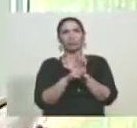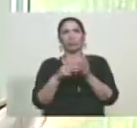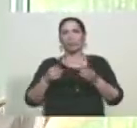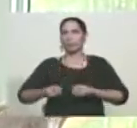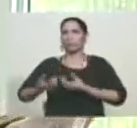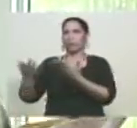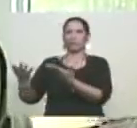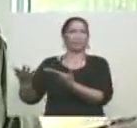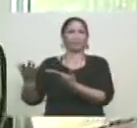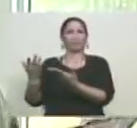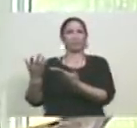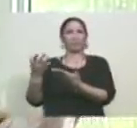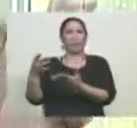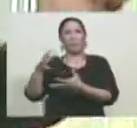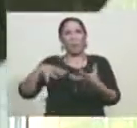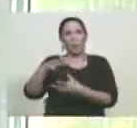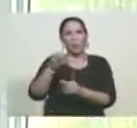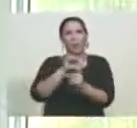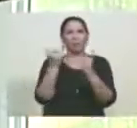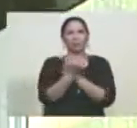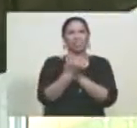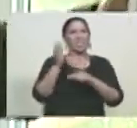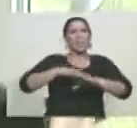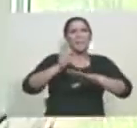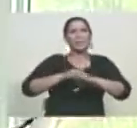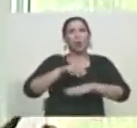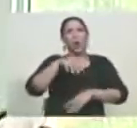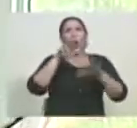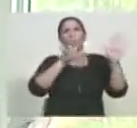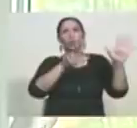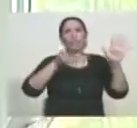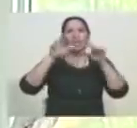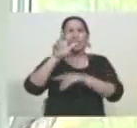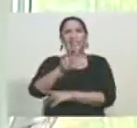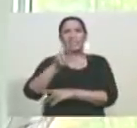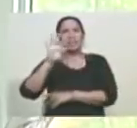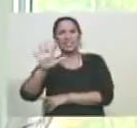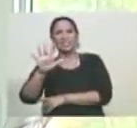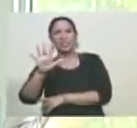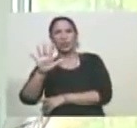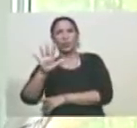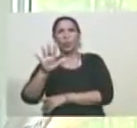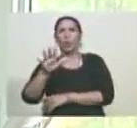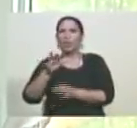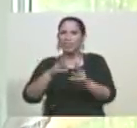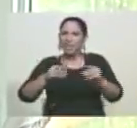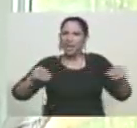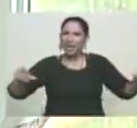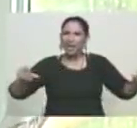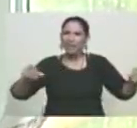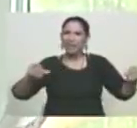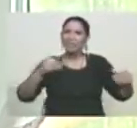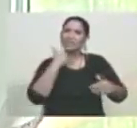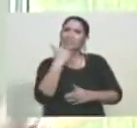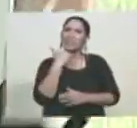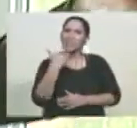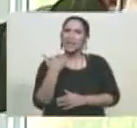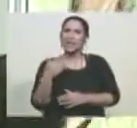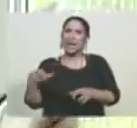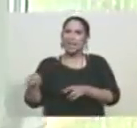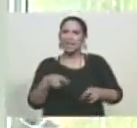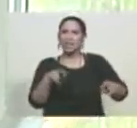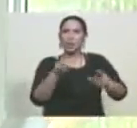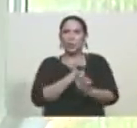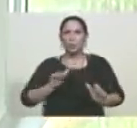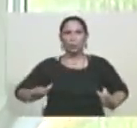delitos ambientales. Entonces uno se pregunta, ¿y qué pasó con las 835 hectáreas a orillas del río Portuguesa? Nadie